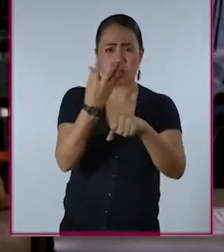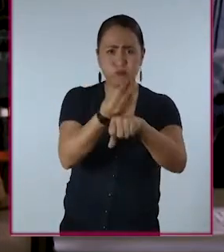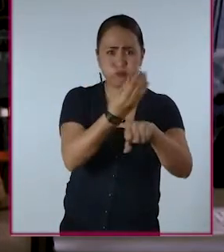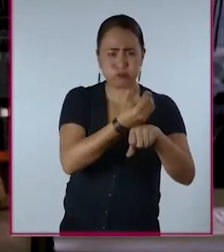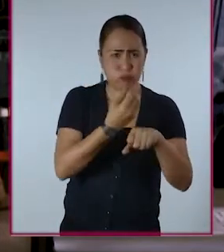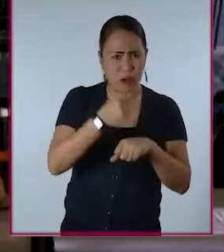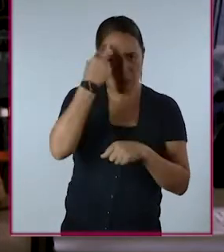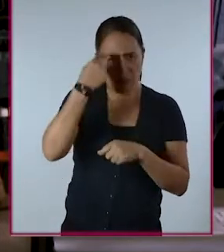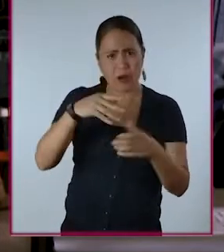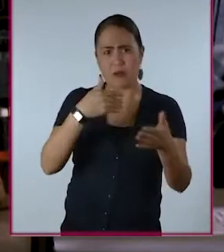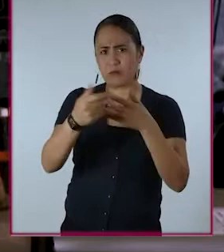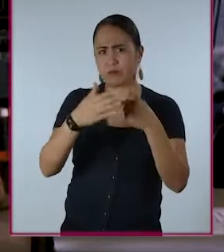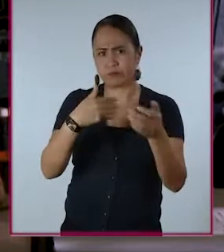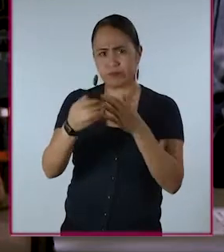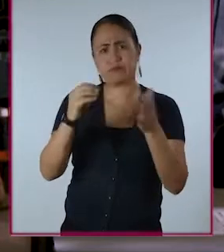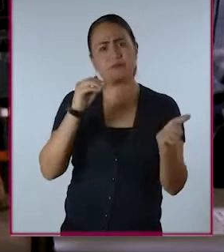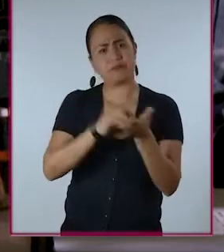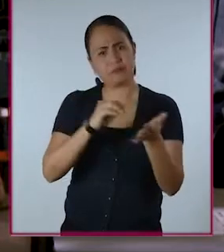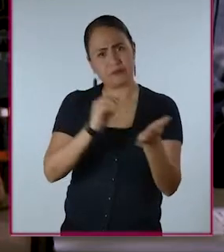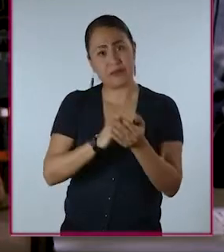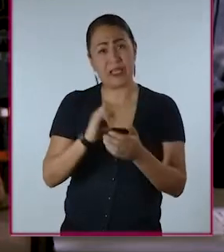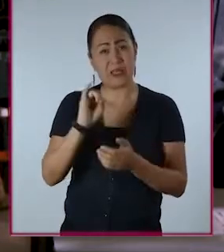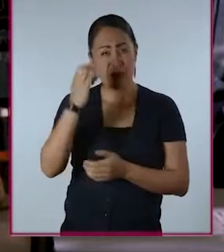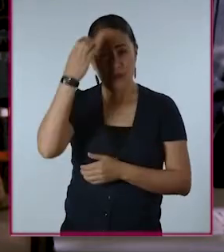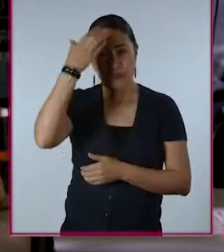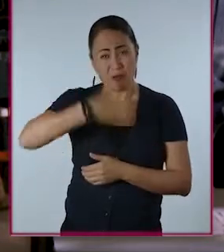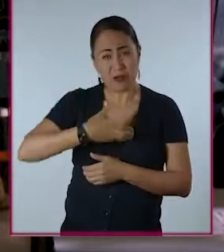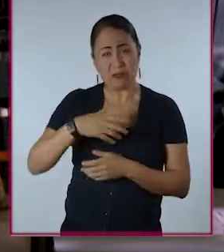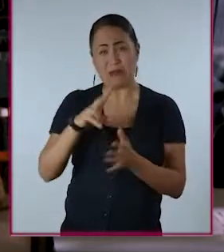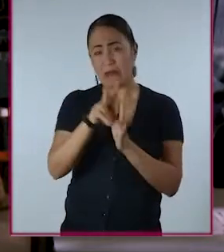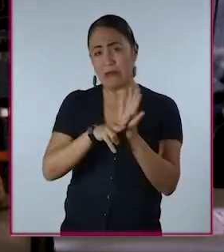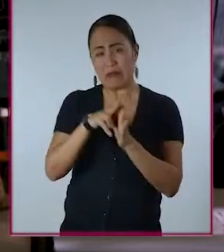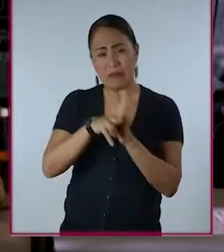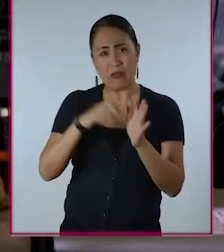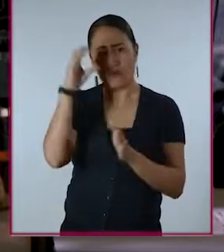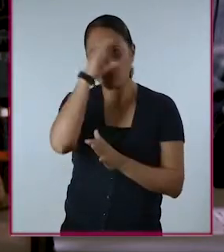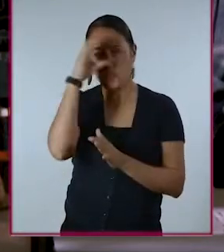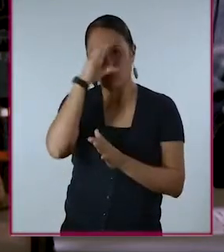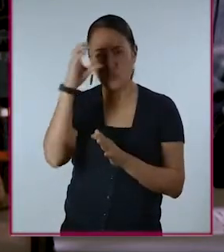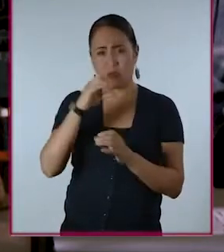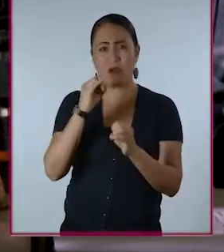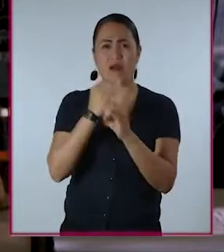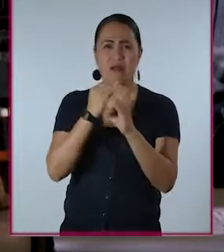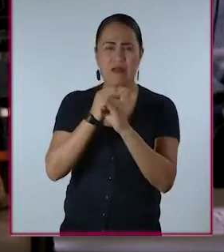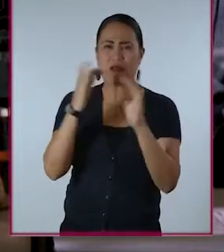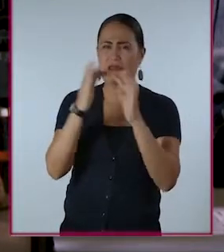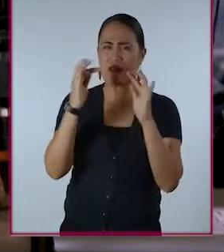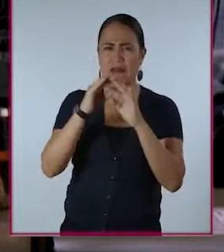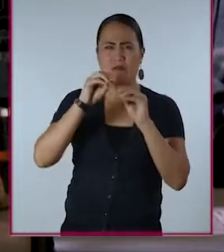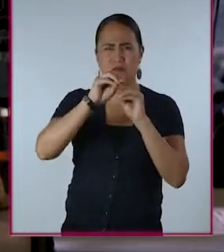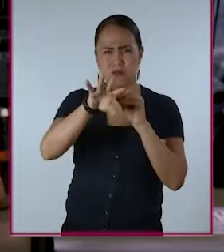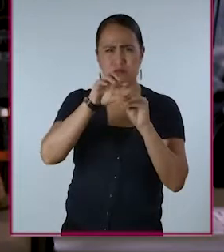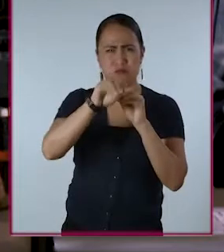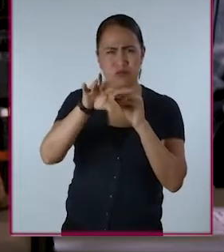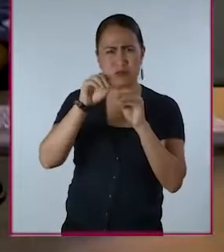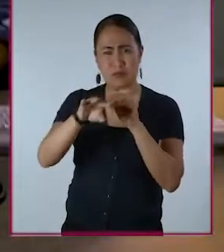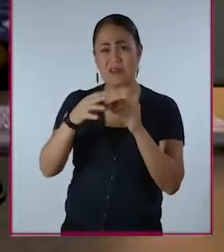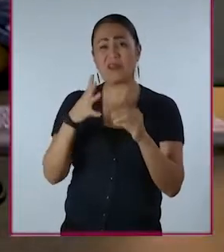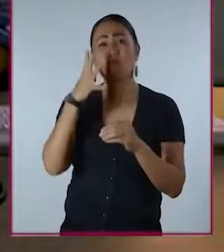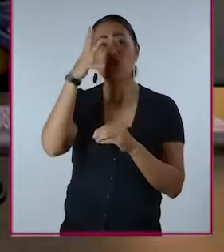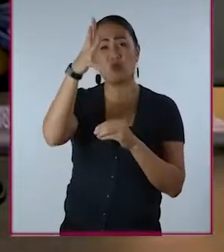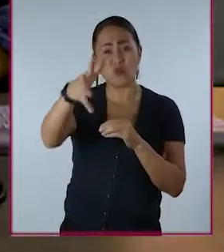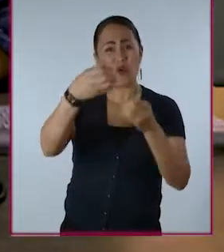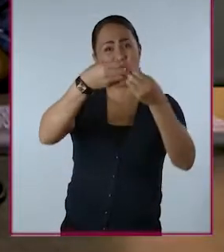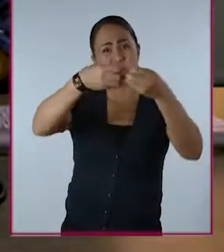sigan vigentes. Imagínate la cantidad de fotografías y videos que a diario se suben a las redes. Seguramente muchos se van a perder.